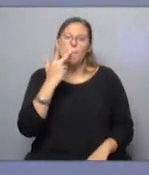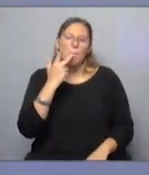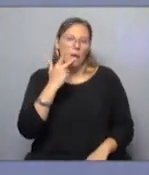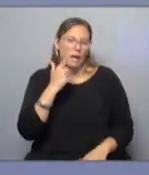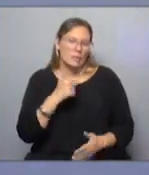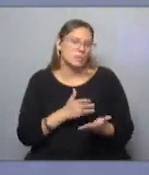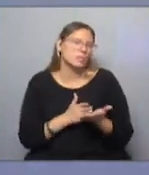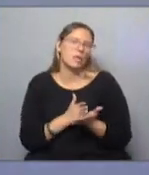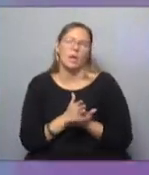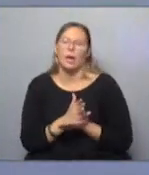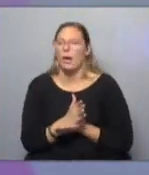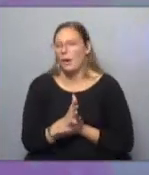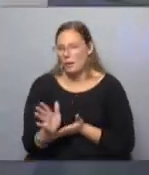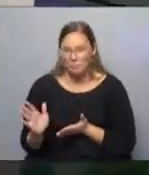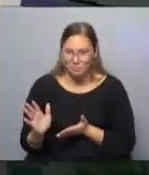siempre